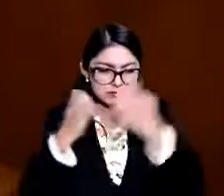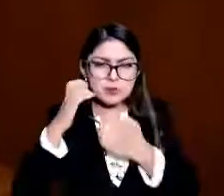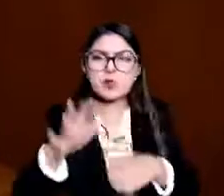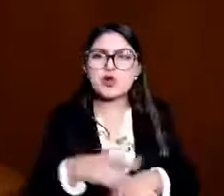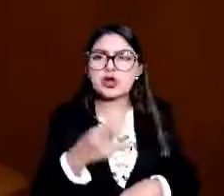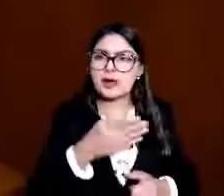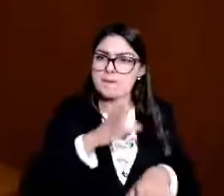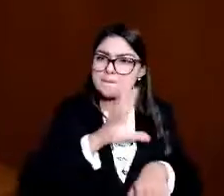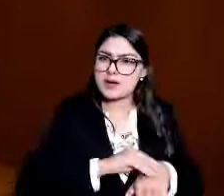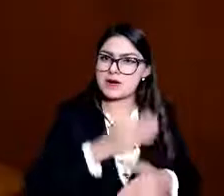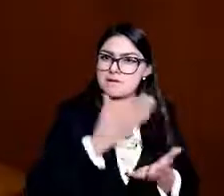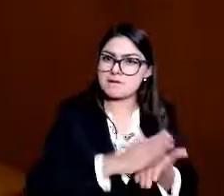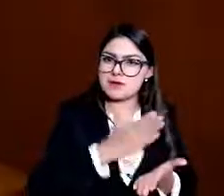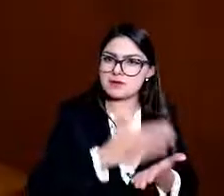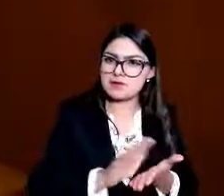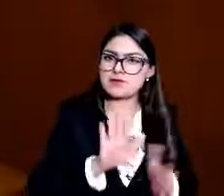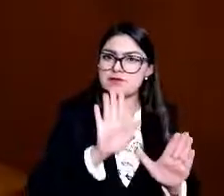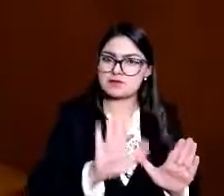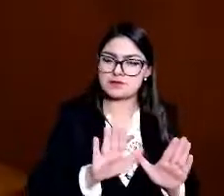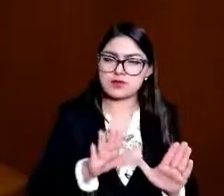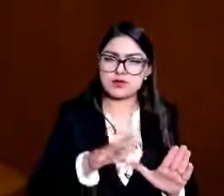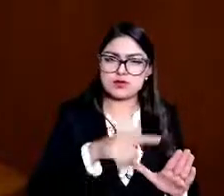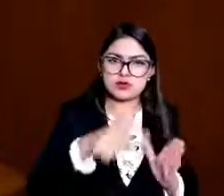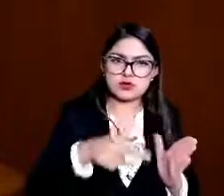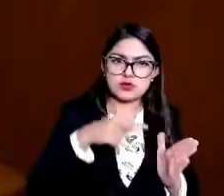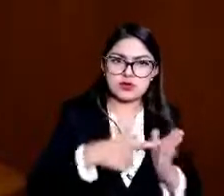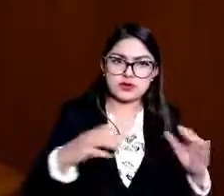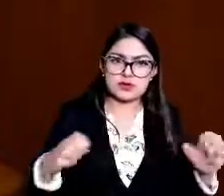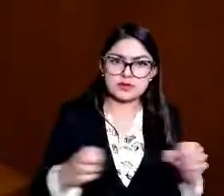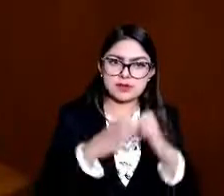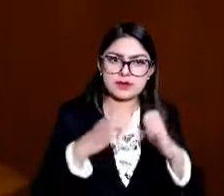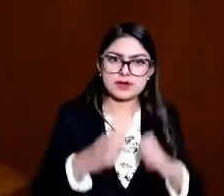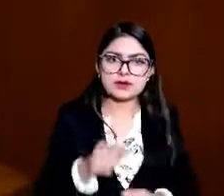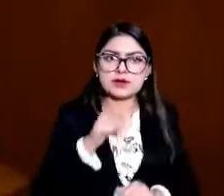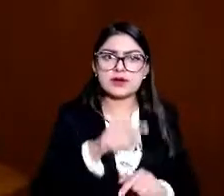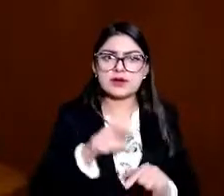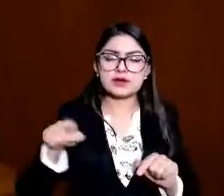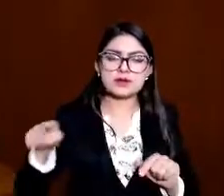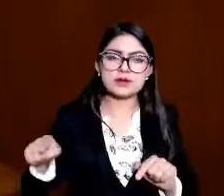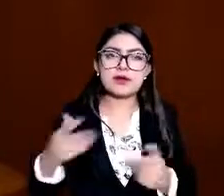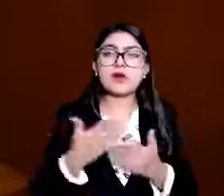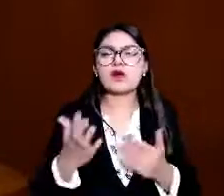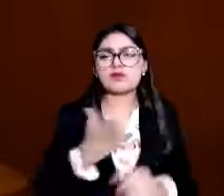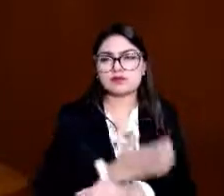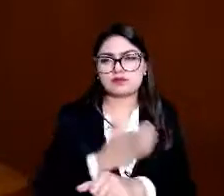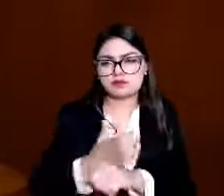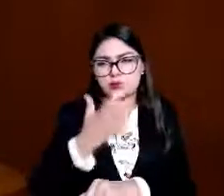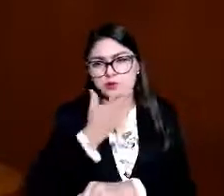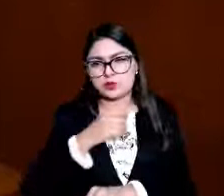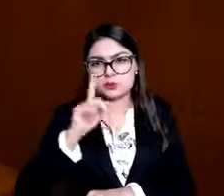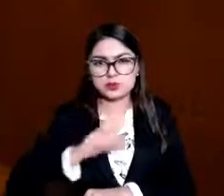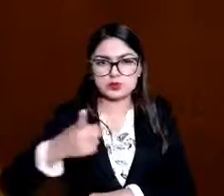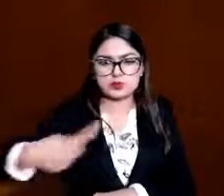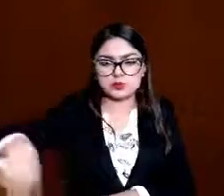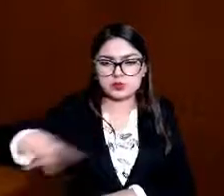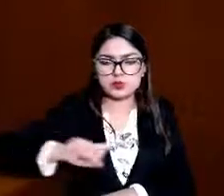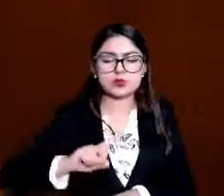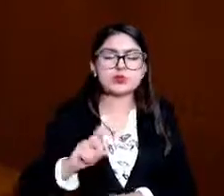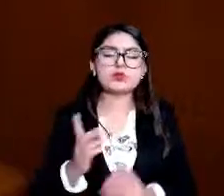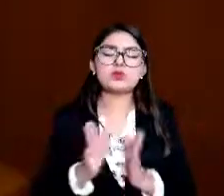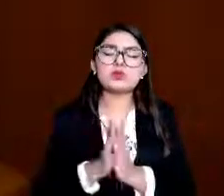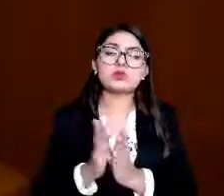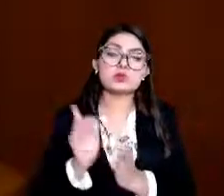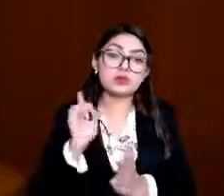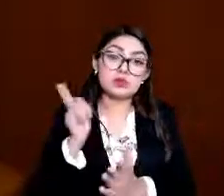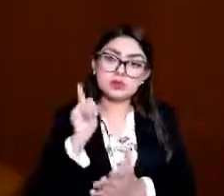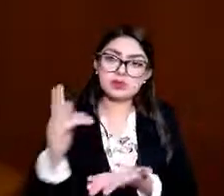la situación de emergencia en la que se encuentran. Compañeras y compañeros diputados, espero contar con su apoyo y me